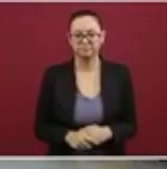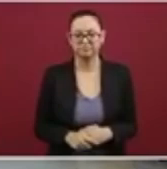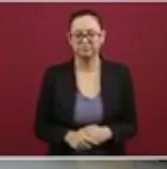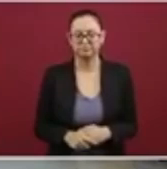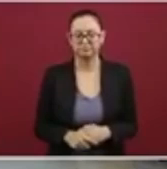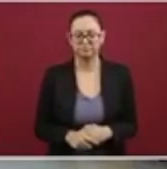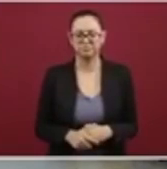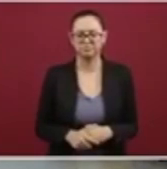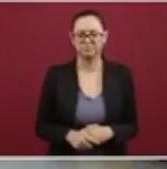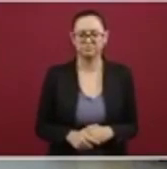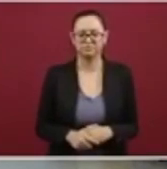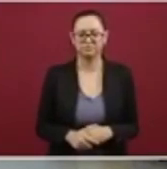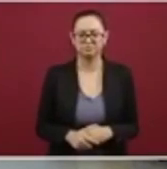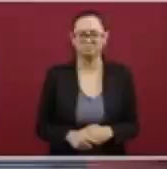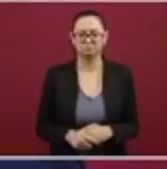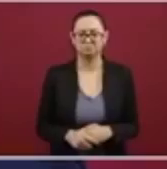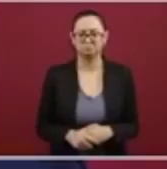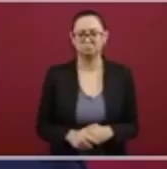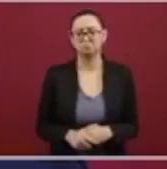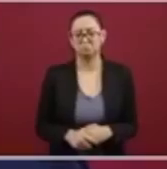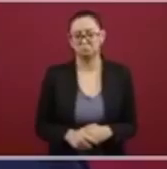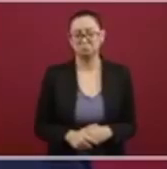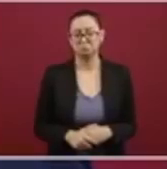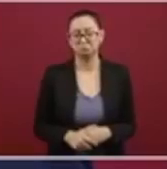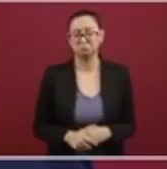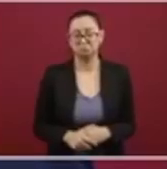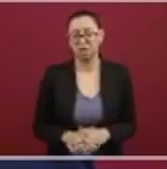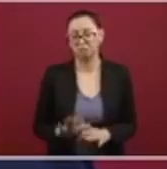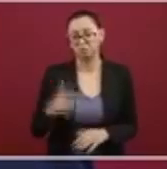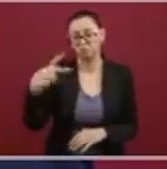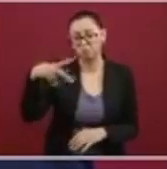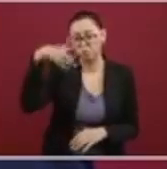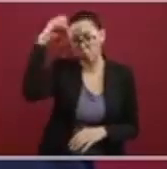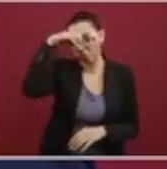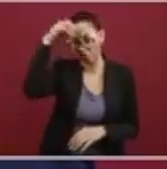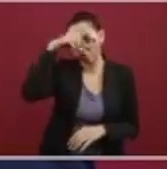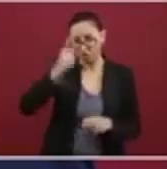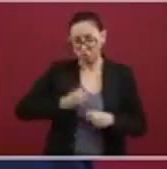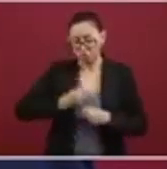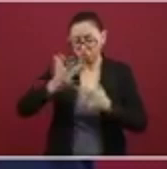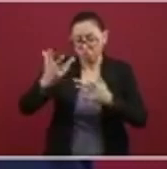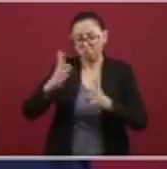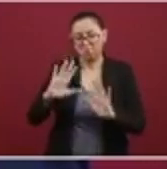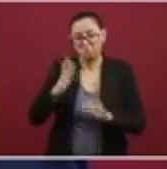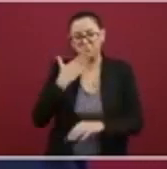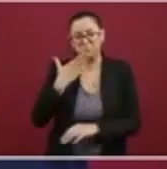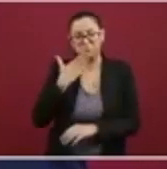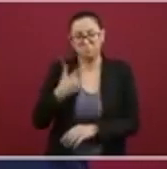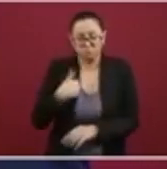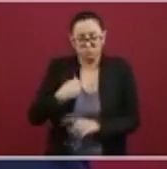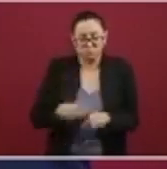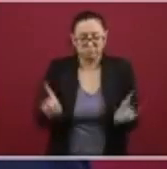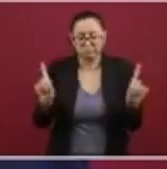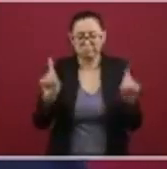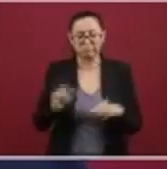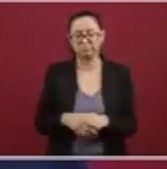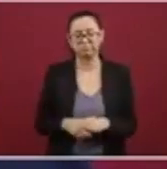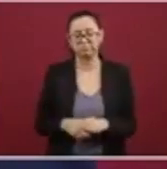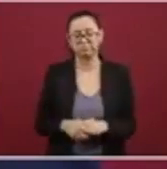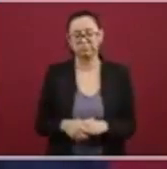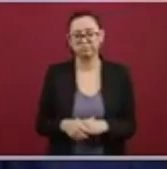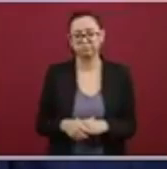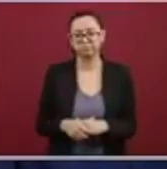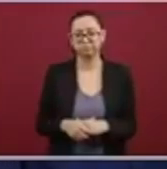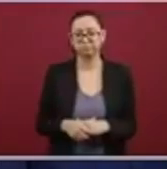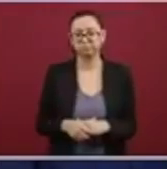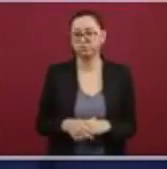todo el derecho de expresarse. Yo no comparto ese punto de vista, aunque se trate